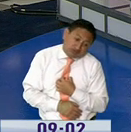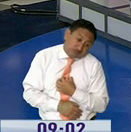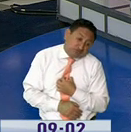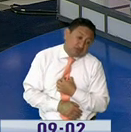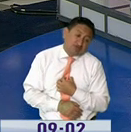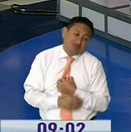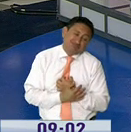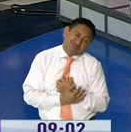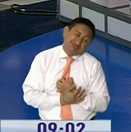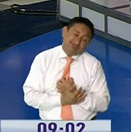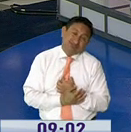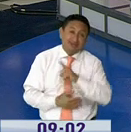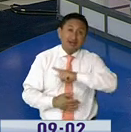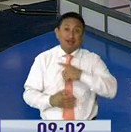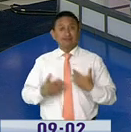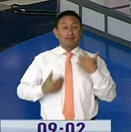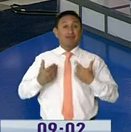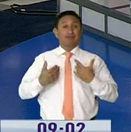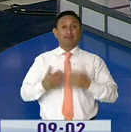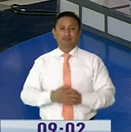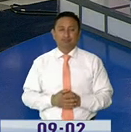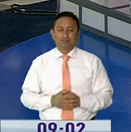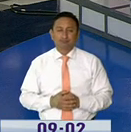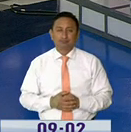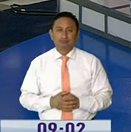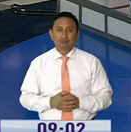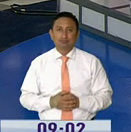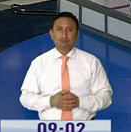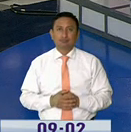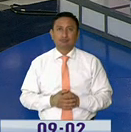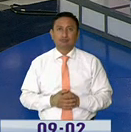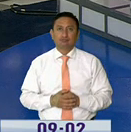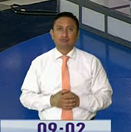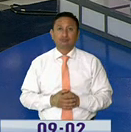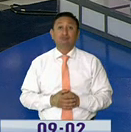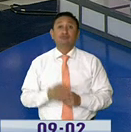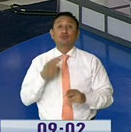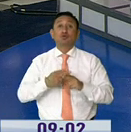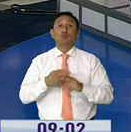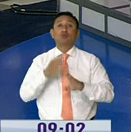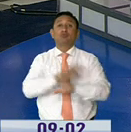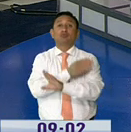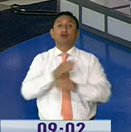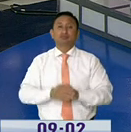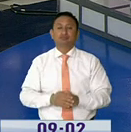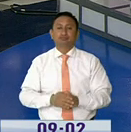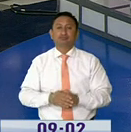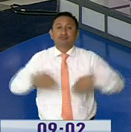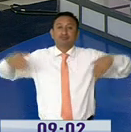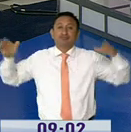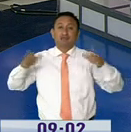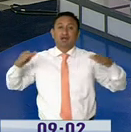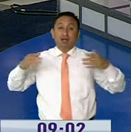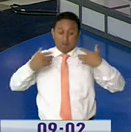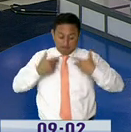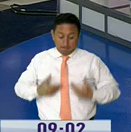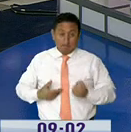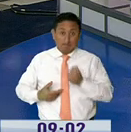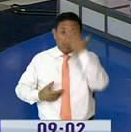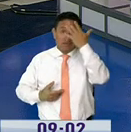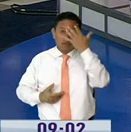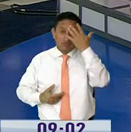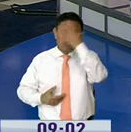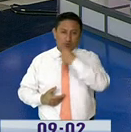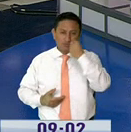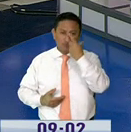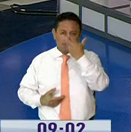como que se echa chiquito, a ratos flaqueamos y a ratos que nos ponemos con mucha energía. Le digo cómo se llama la canción. Por favor. Ángeles de Blanco. Lindísimo